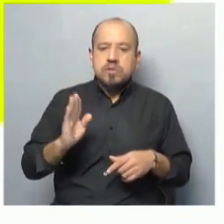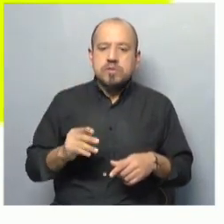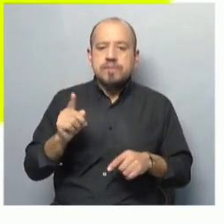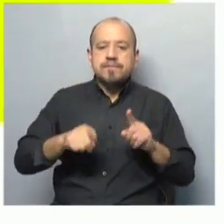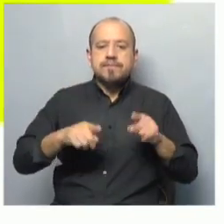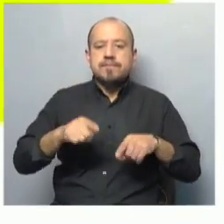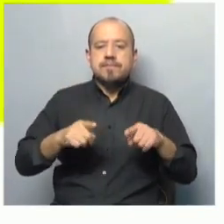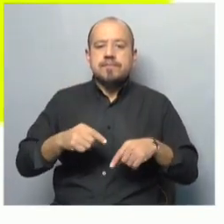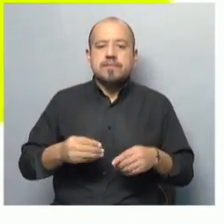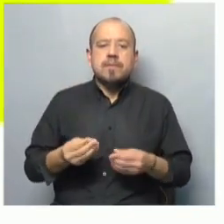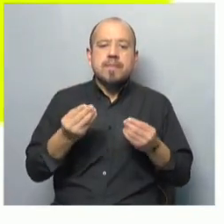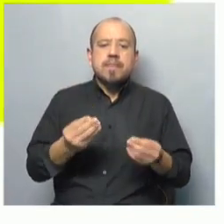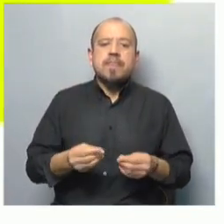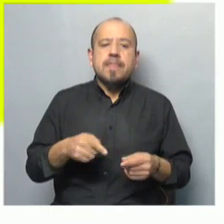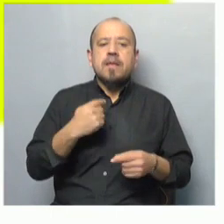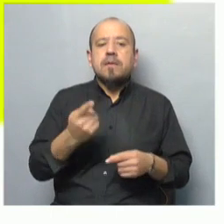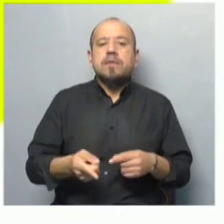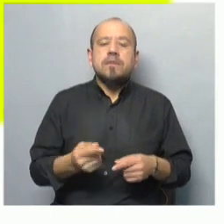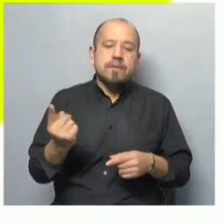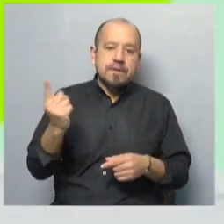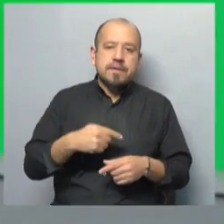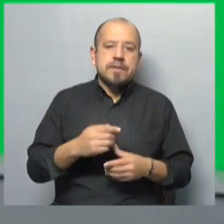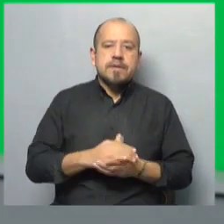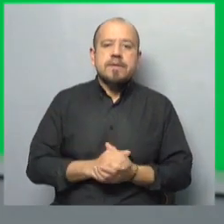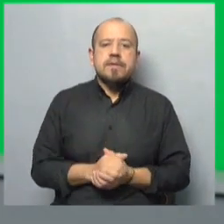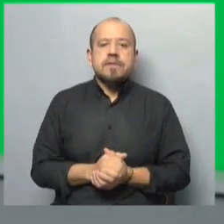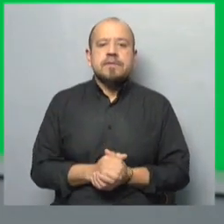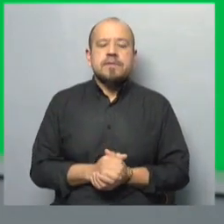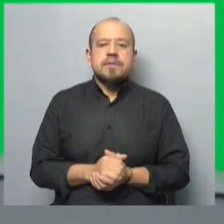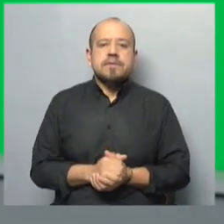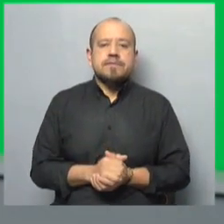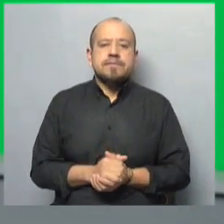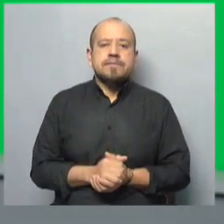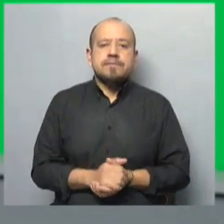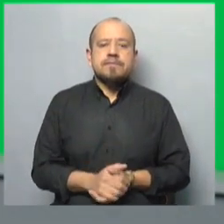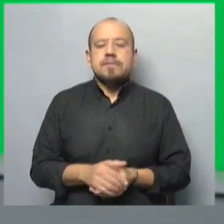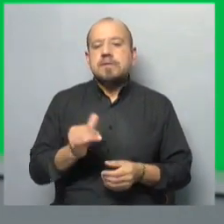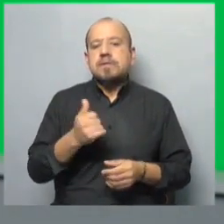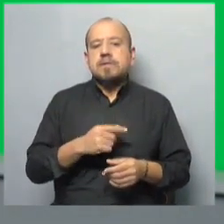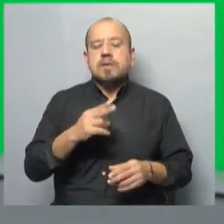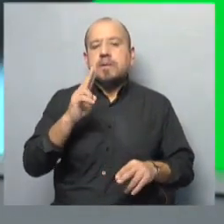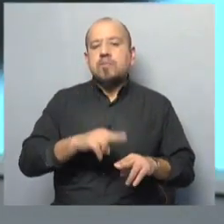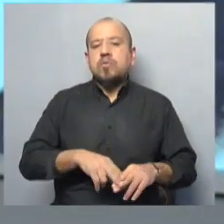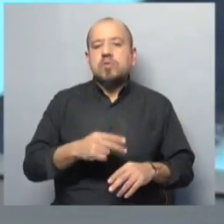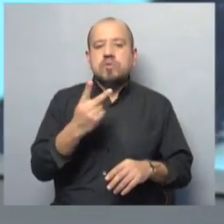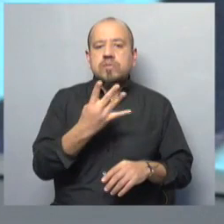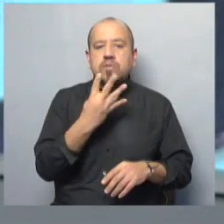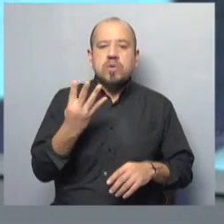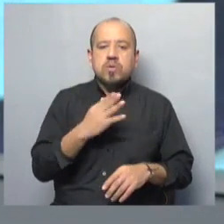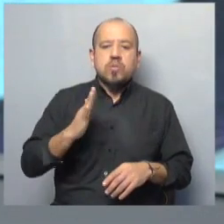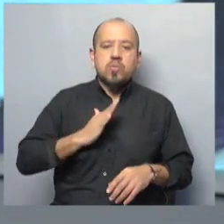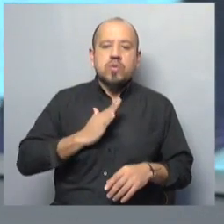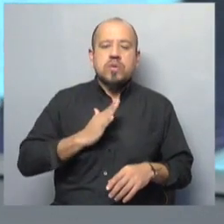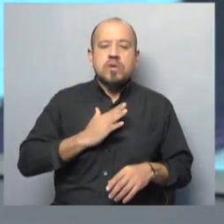para la entrega del detenido en los próximos días. En lo que va del año fueron asesinadas 24 mujeres. El